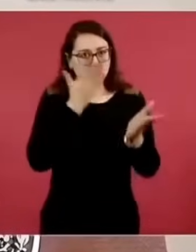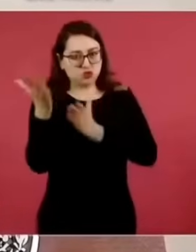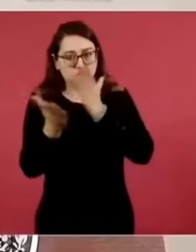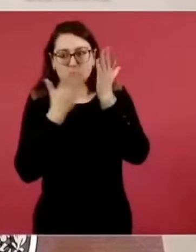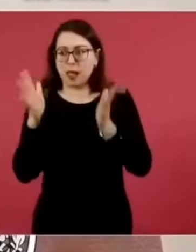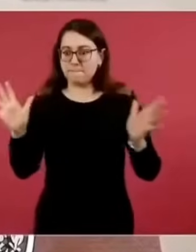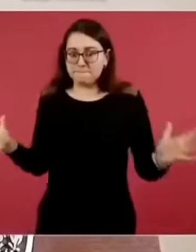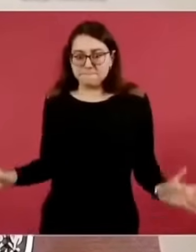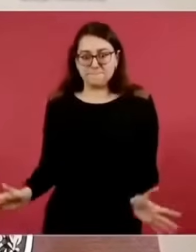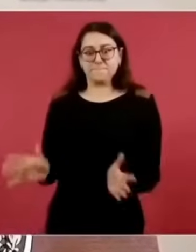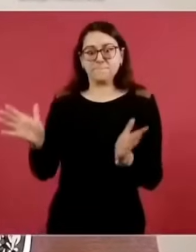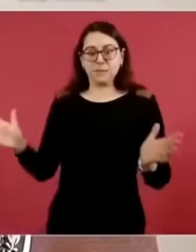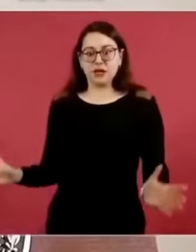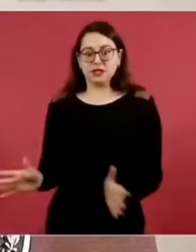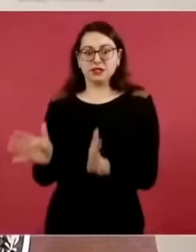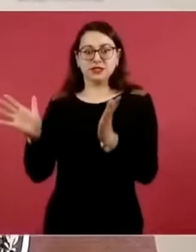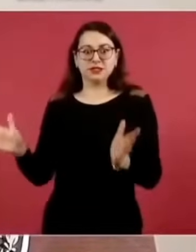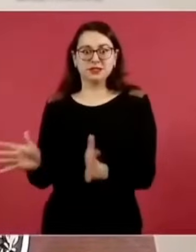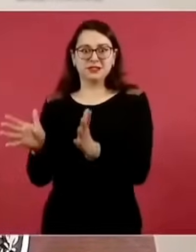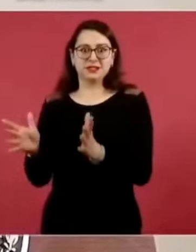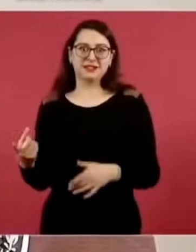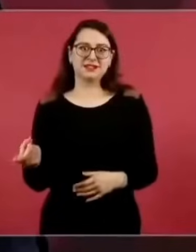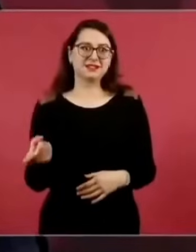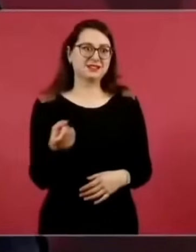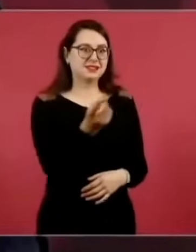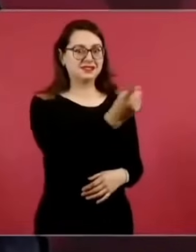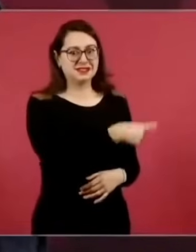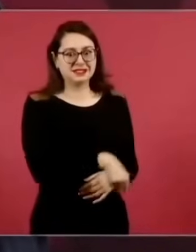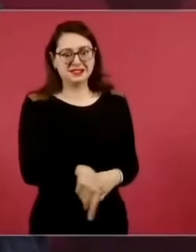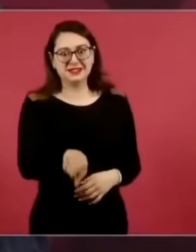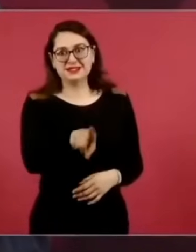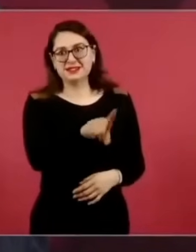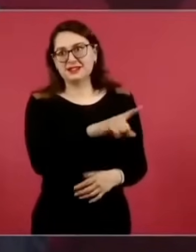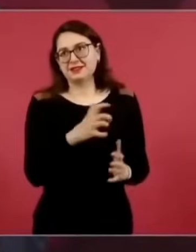y hubo muchas